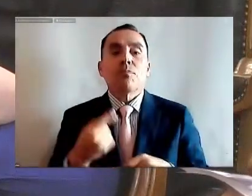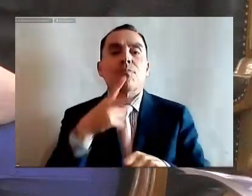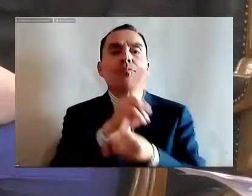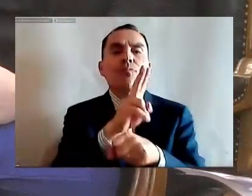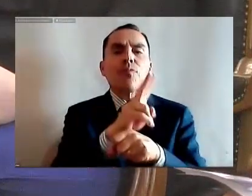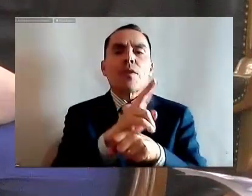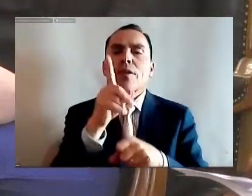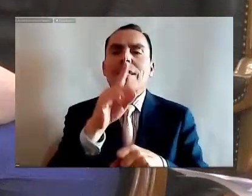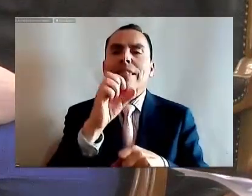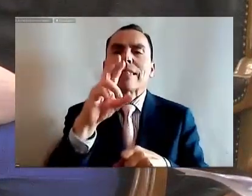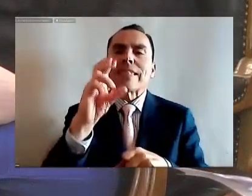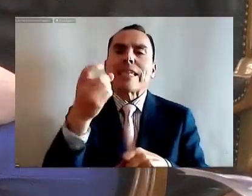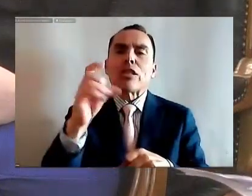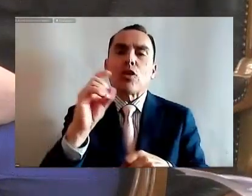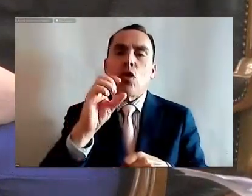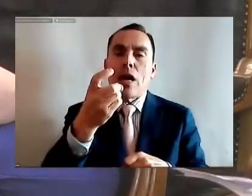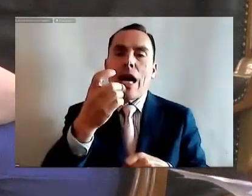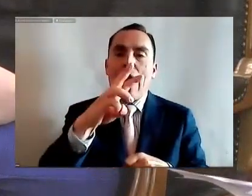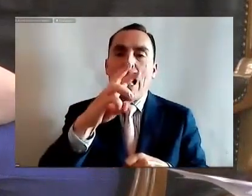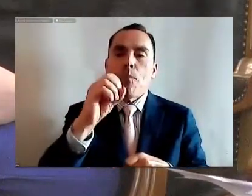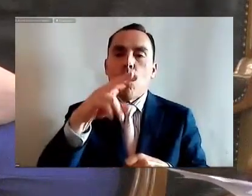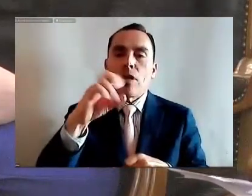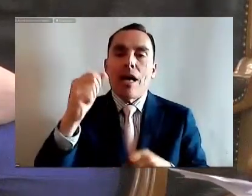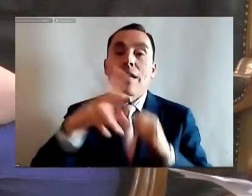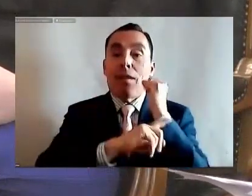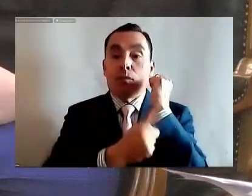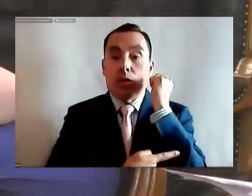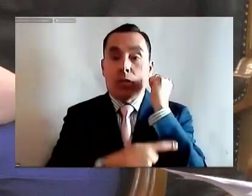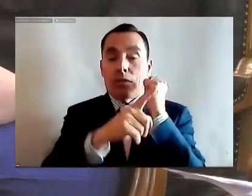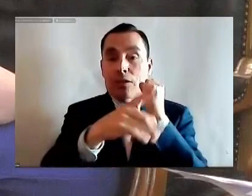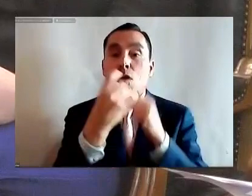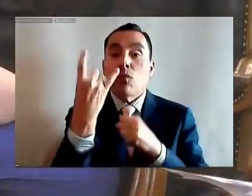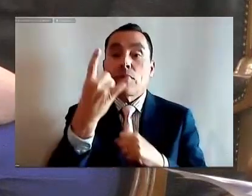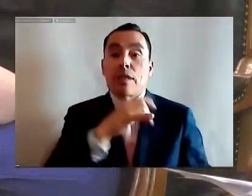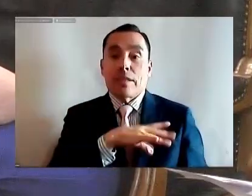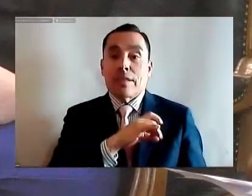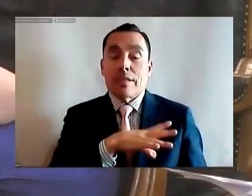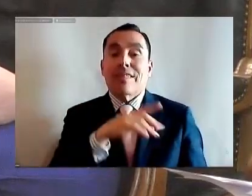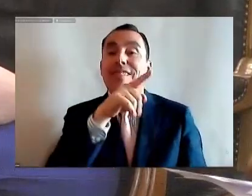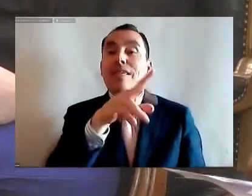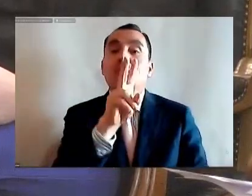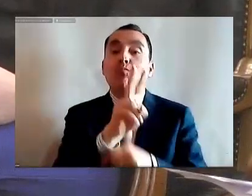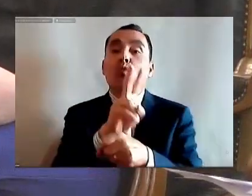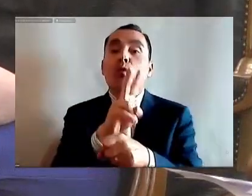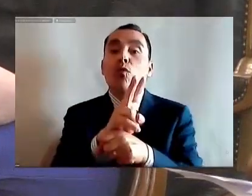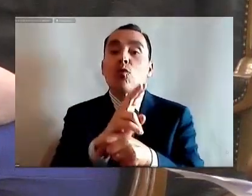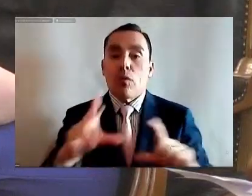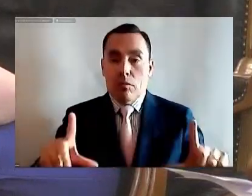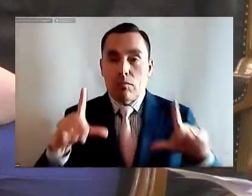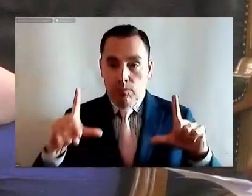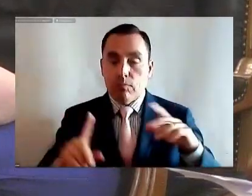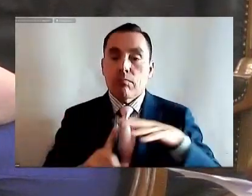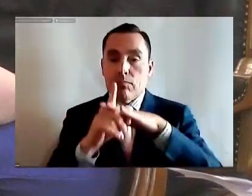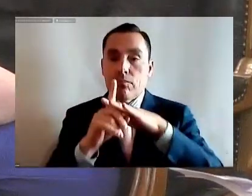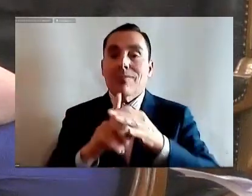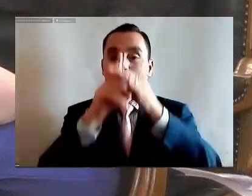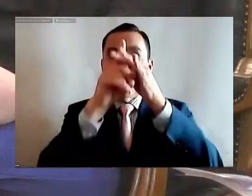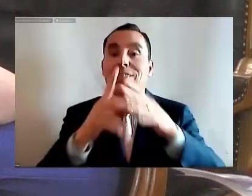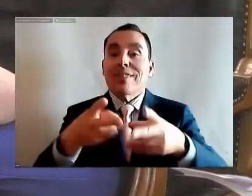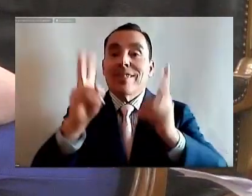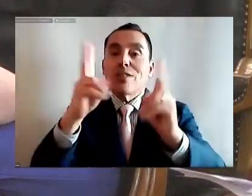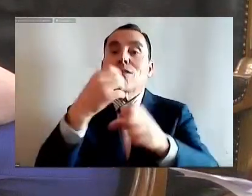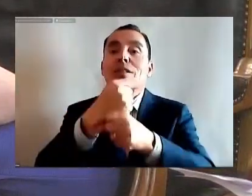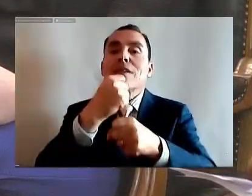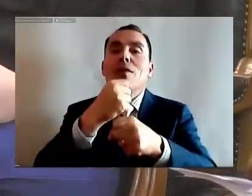Gamonal Contreras, que es abogado de la Universidad de Chile y profesor titular de Derecho del Trabajo en la